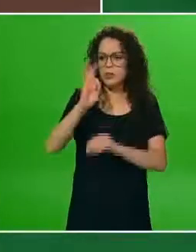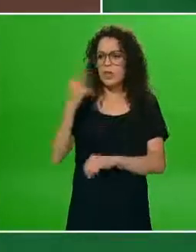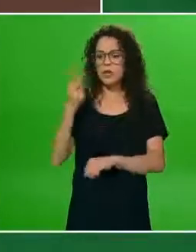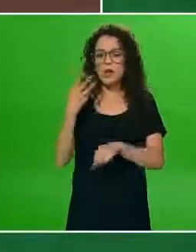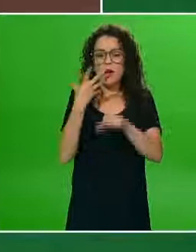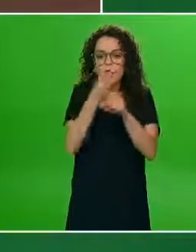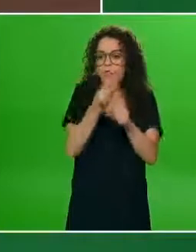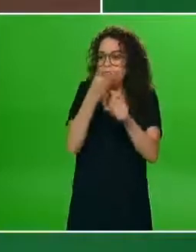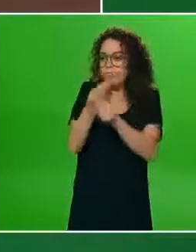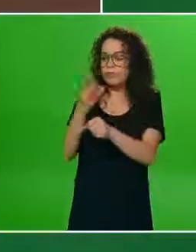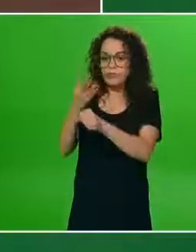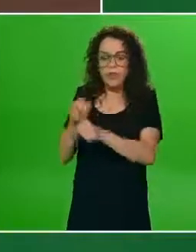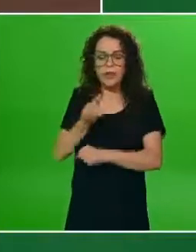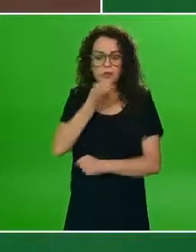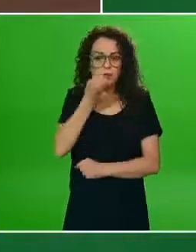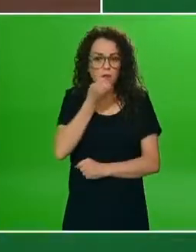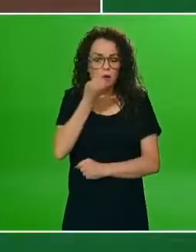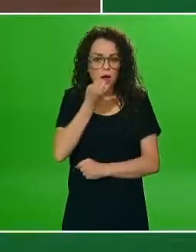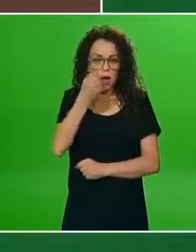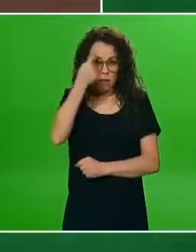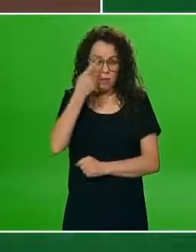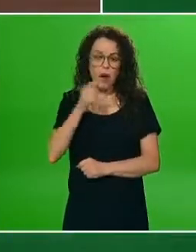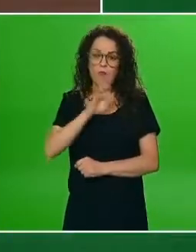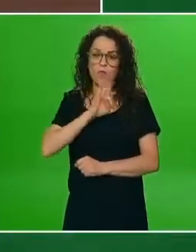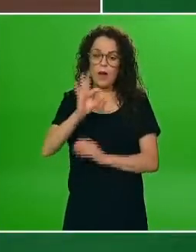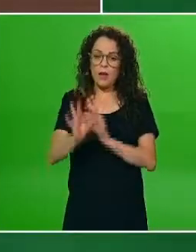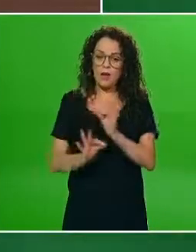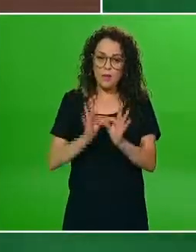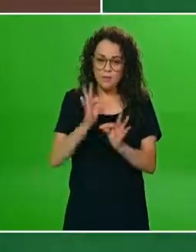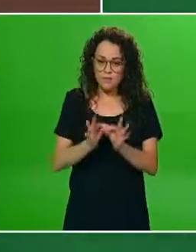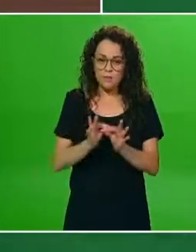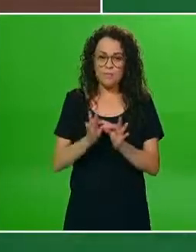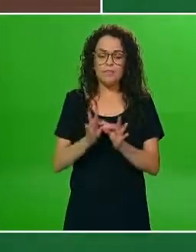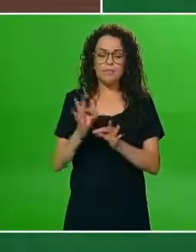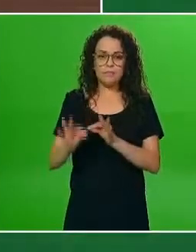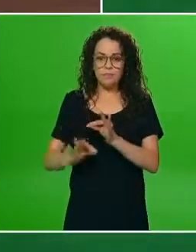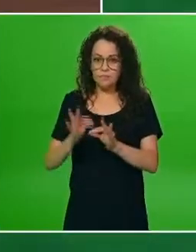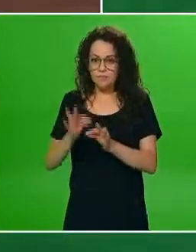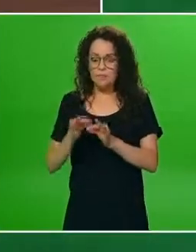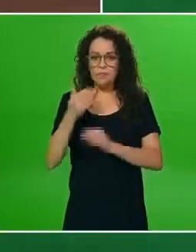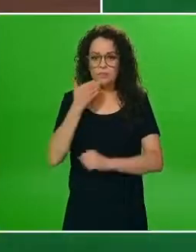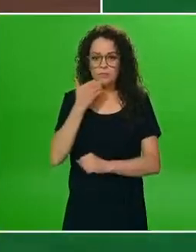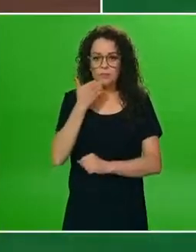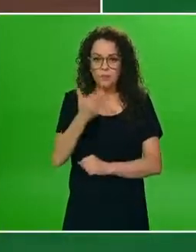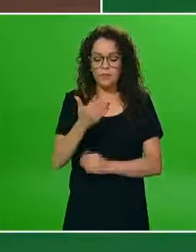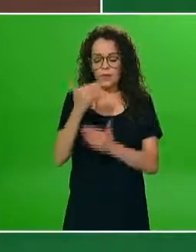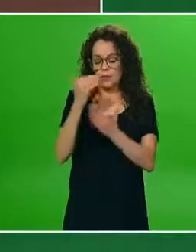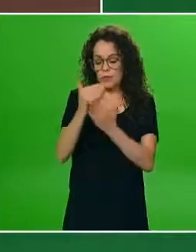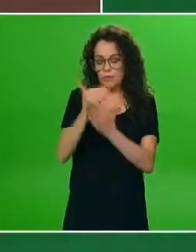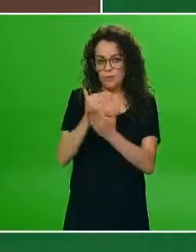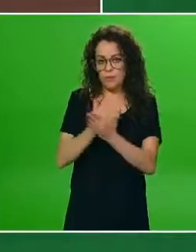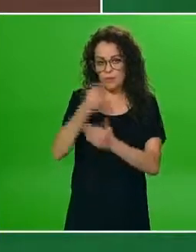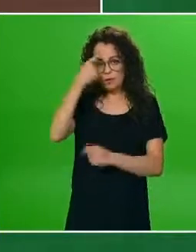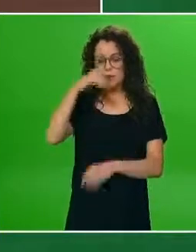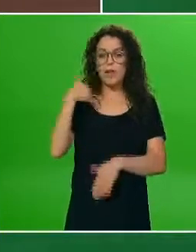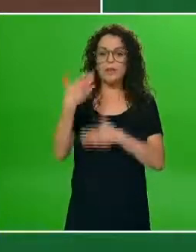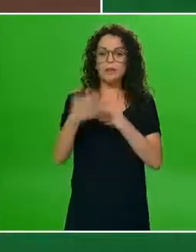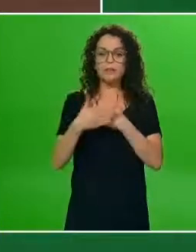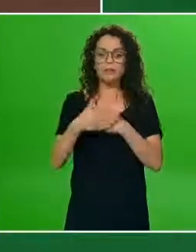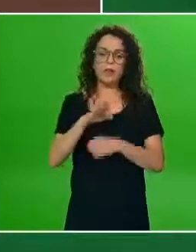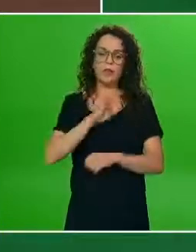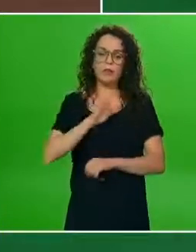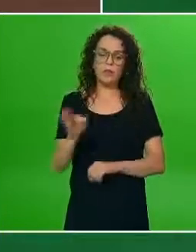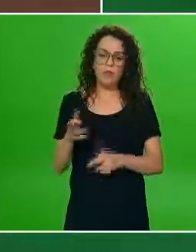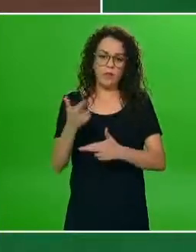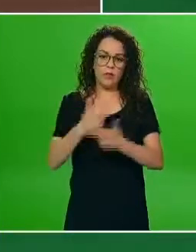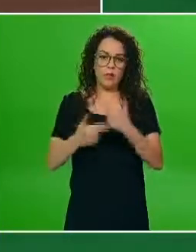escuela, especialmente para cumplir con los esquemas de los lineamientos de apertura. Entonces, no